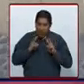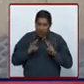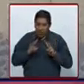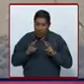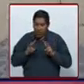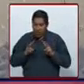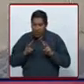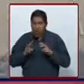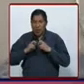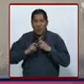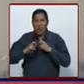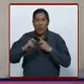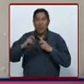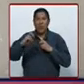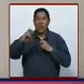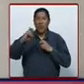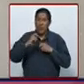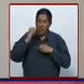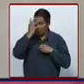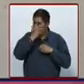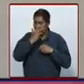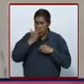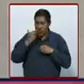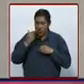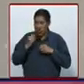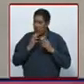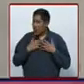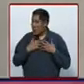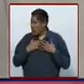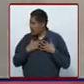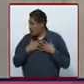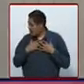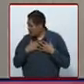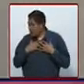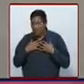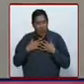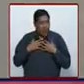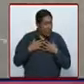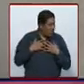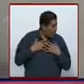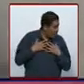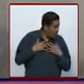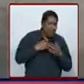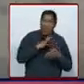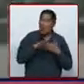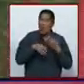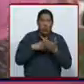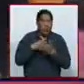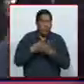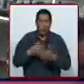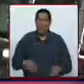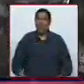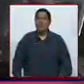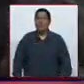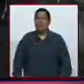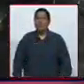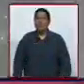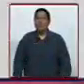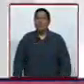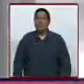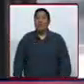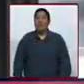gobierno es algo simplemente mágico para la mirada de cada uno de los paseños y no paseños. ¡Bella